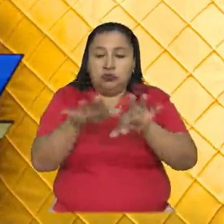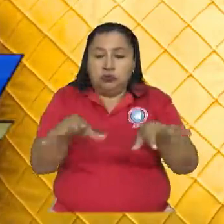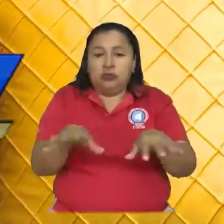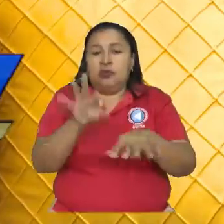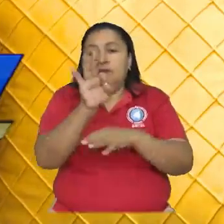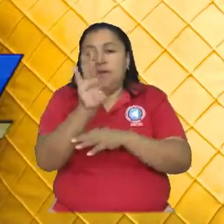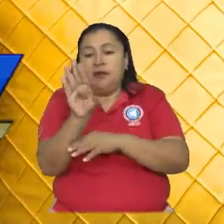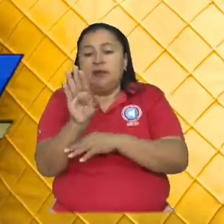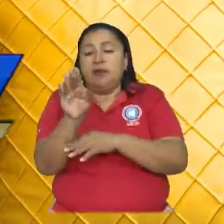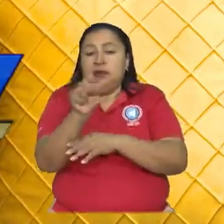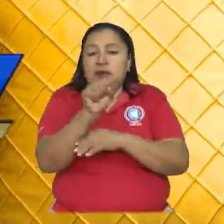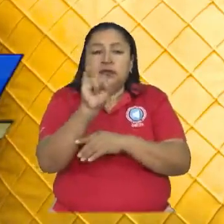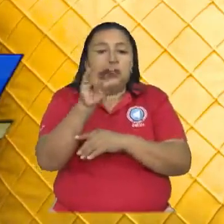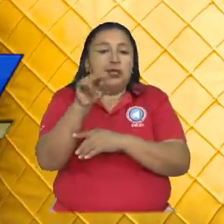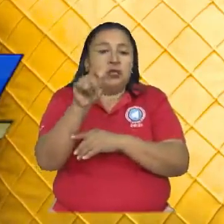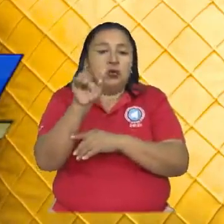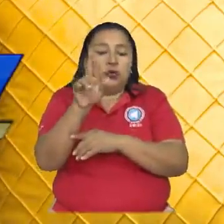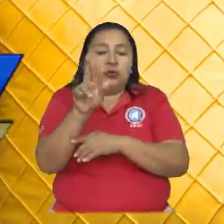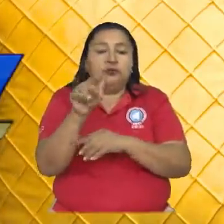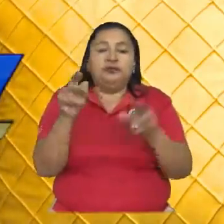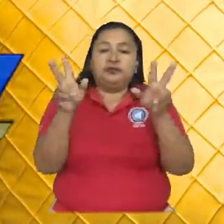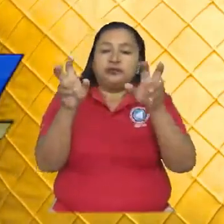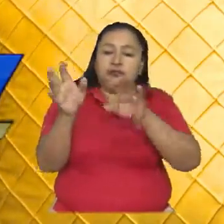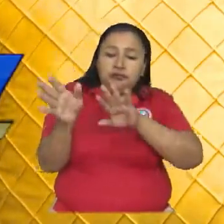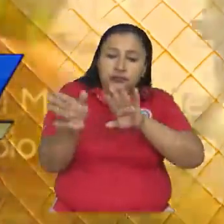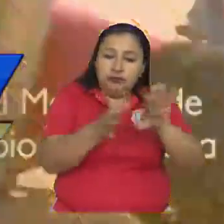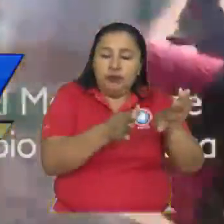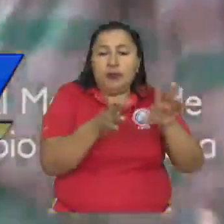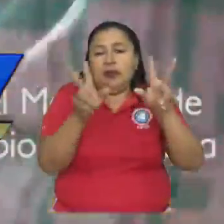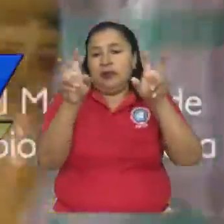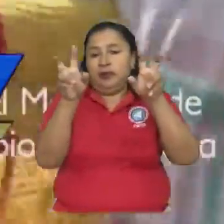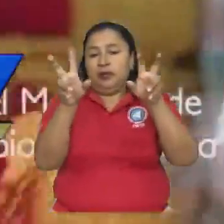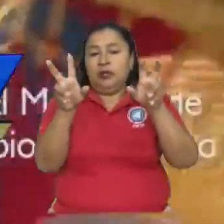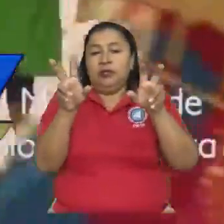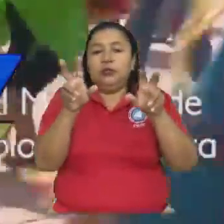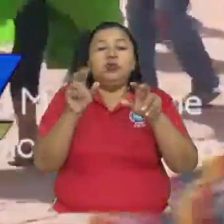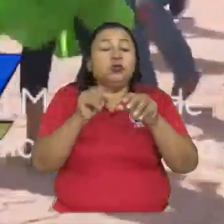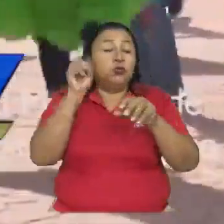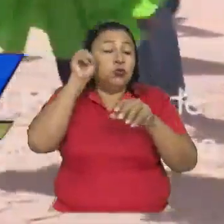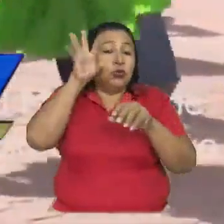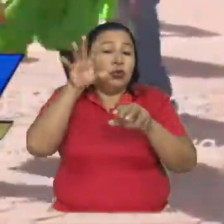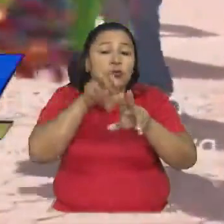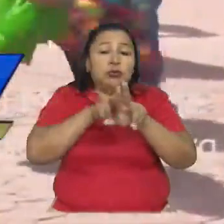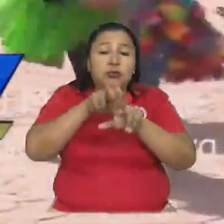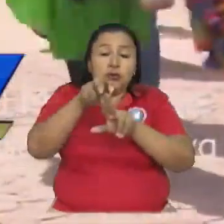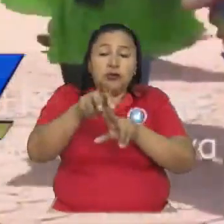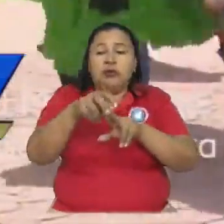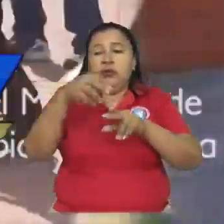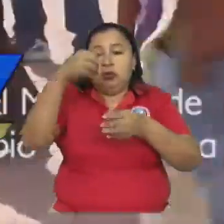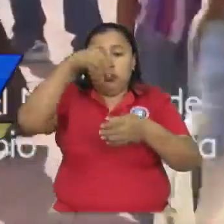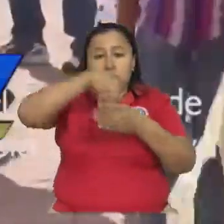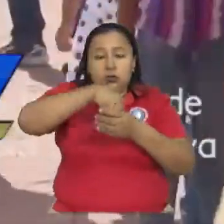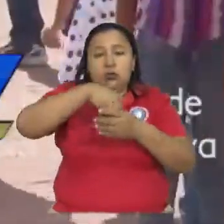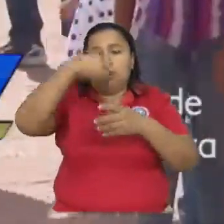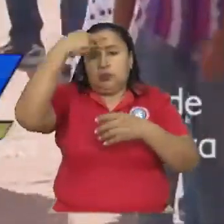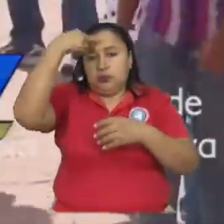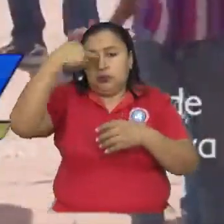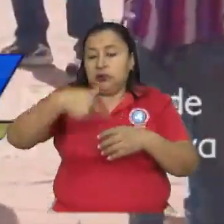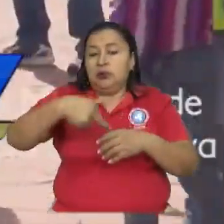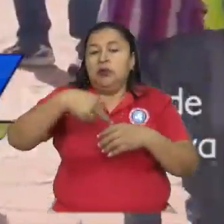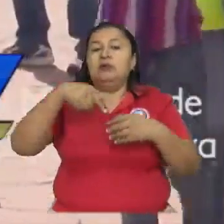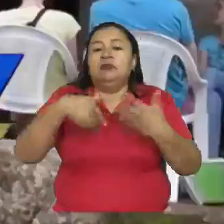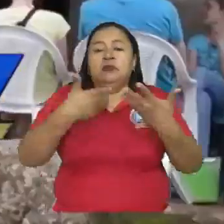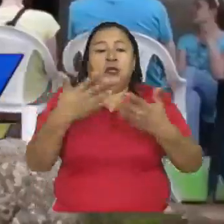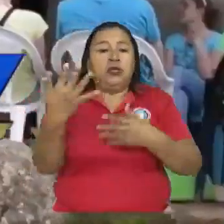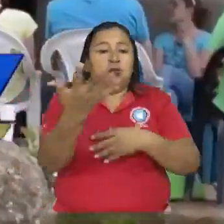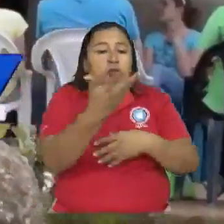del INTUR. En cuanto al tema de turismo accesible, inclusivo, responsable